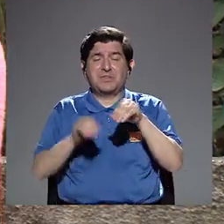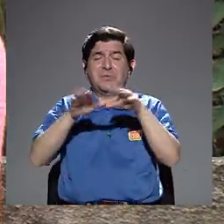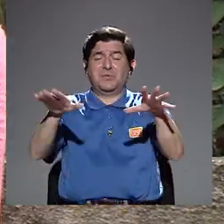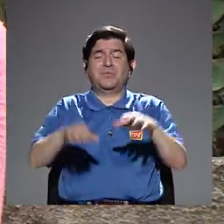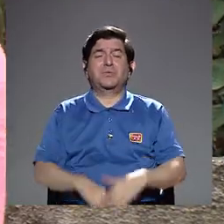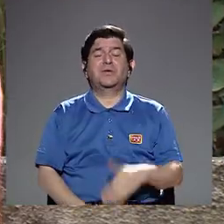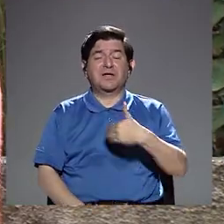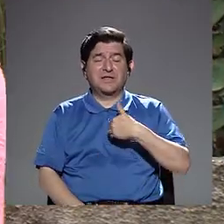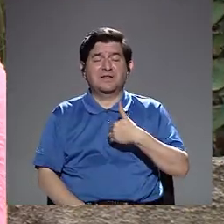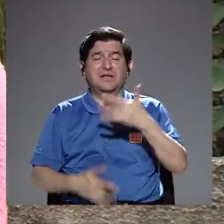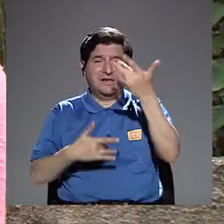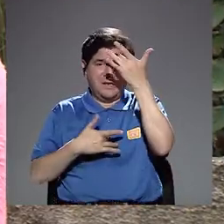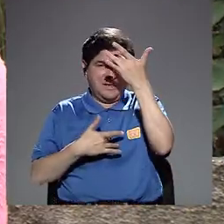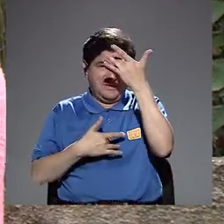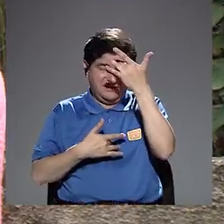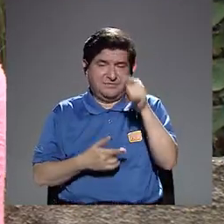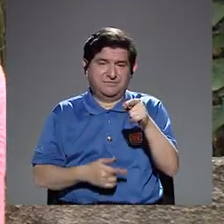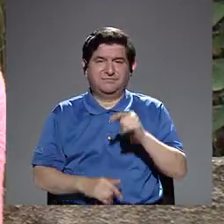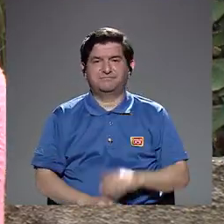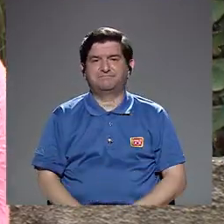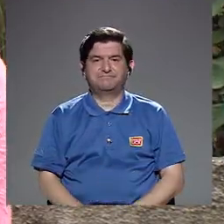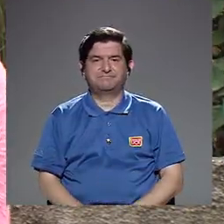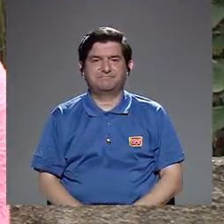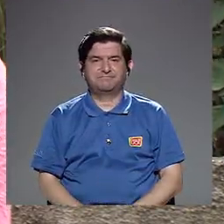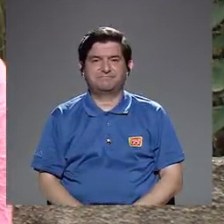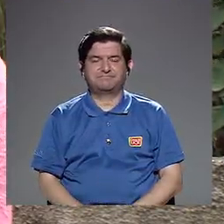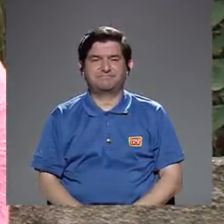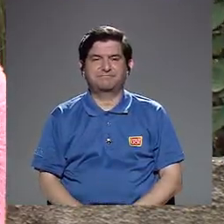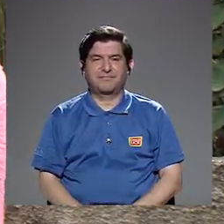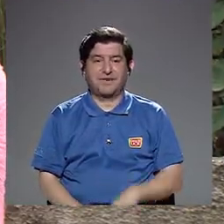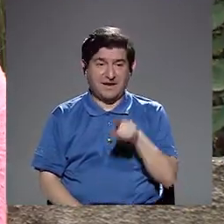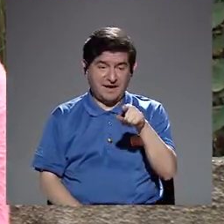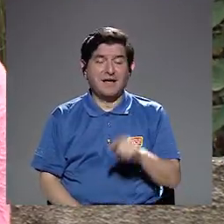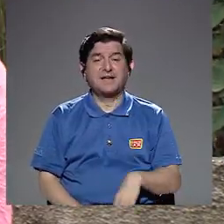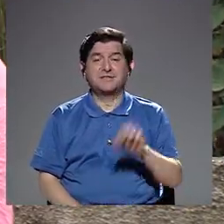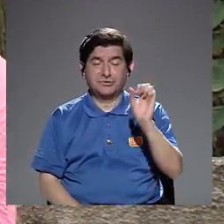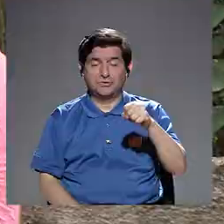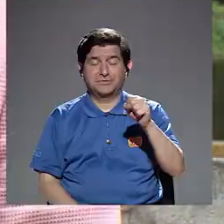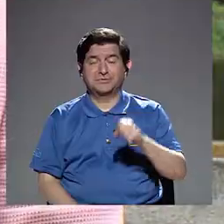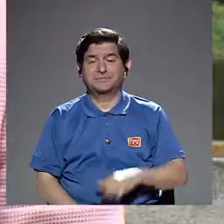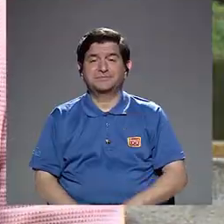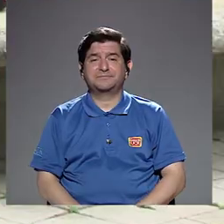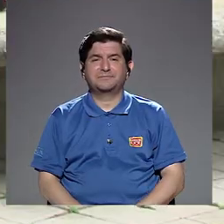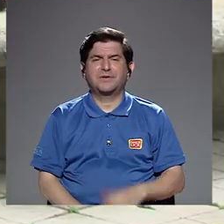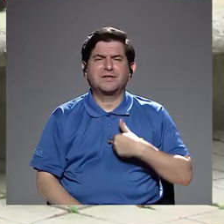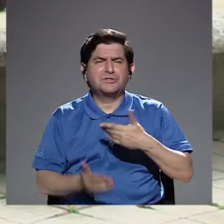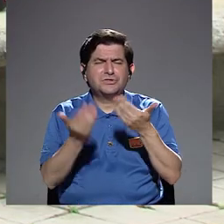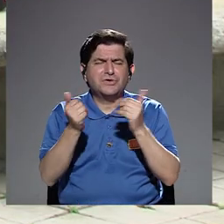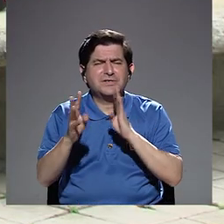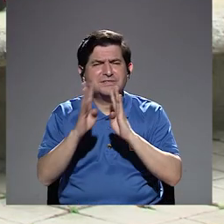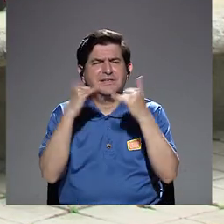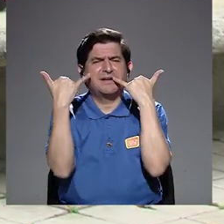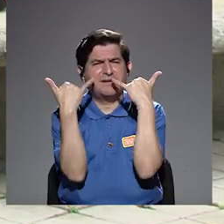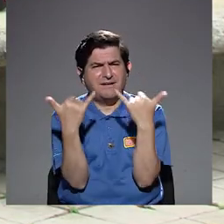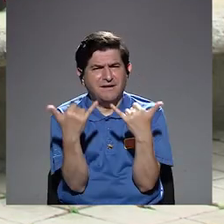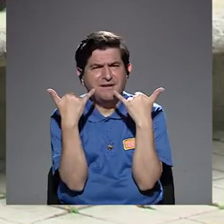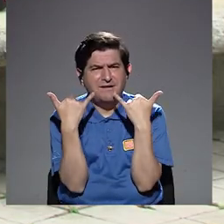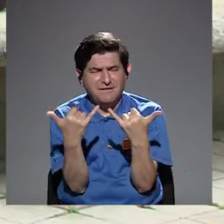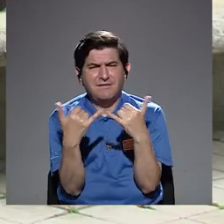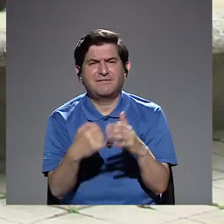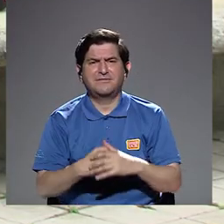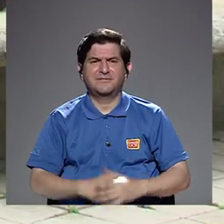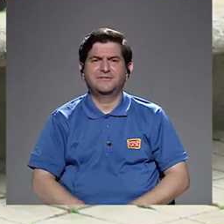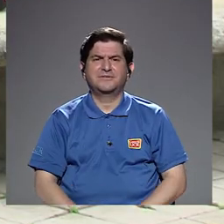y eventualmente que lo vaya a padecer en su vida, ¿verdad? Entonces, definitivamente, eso es verdad. Me gustaría que conversemos acerca